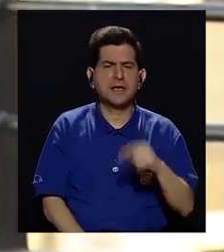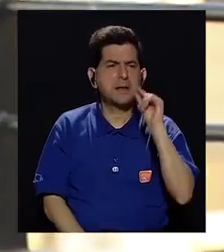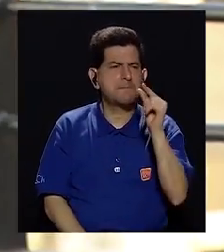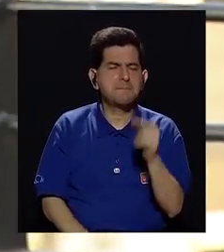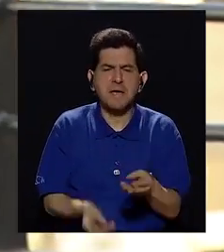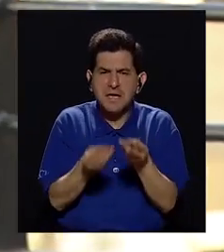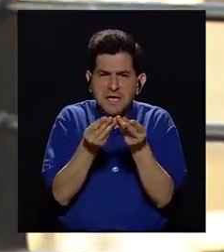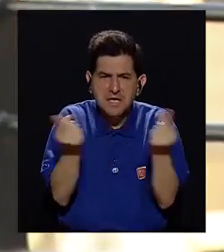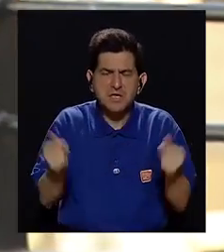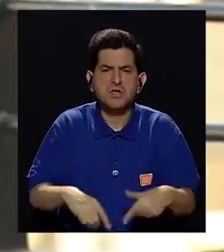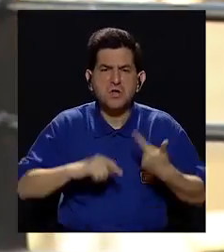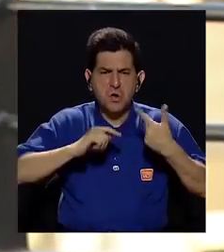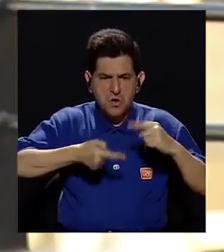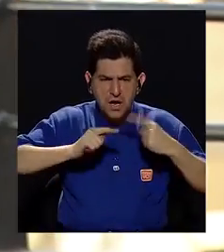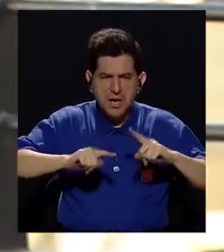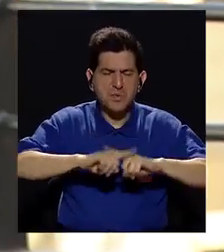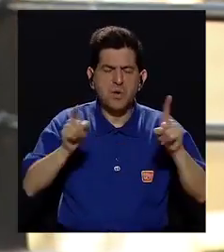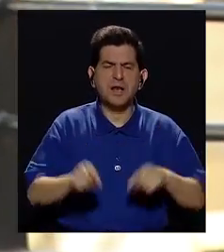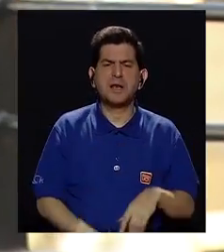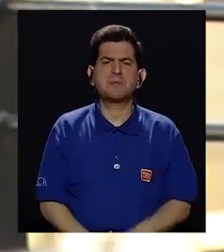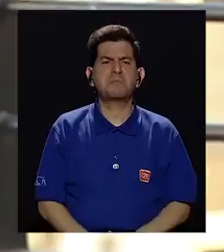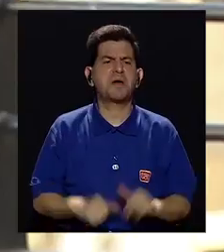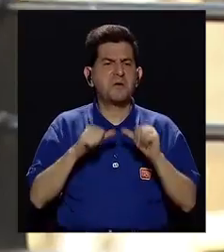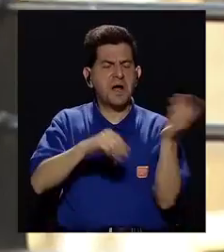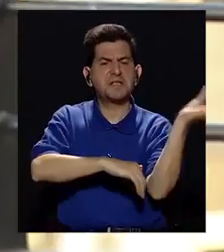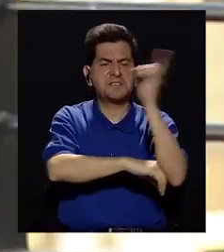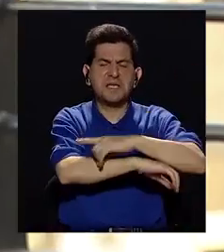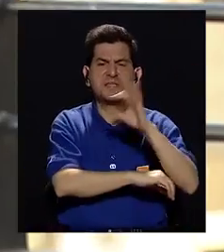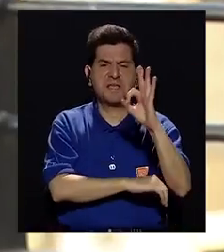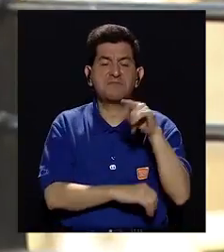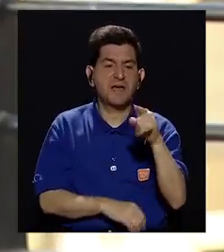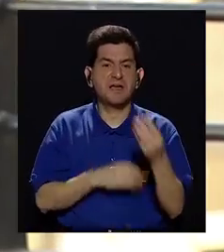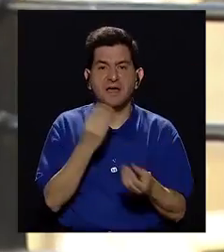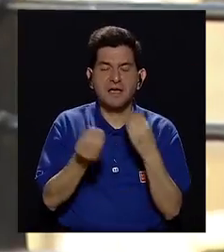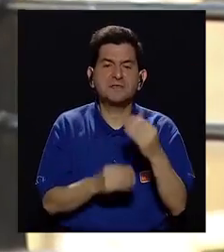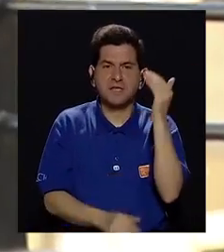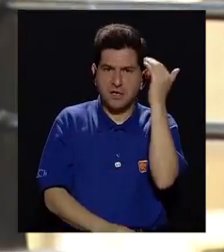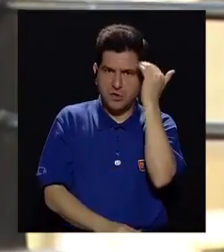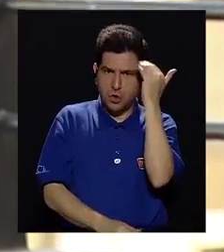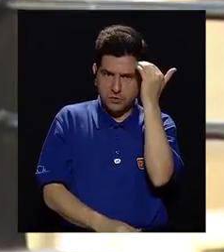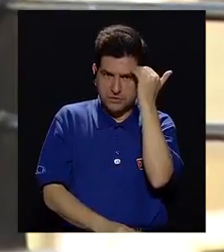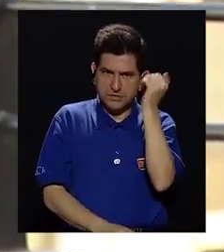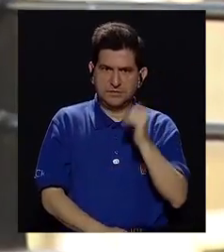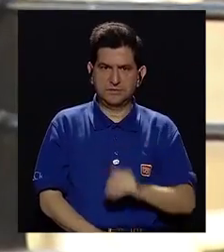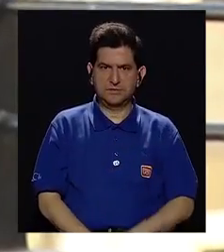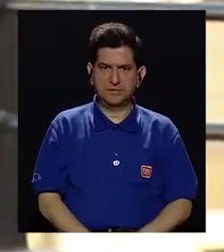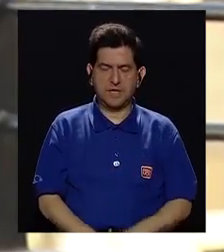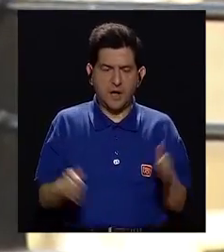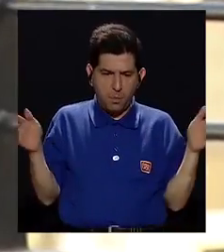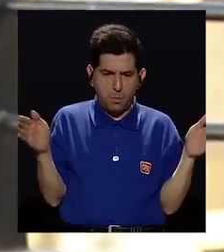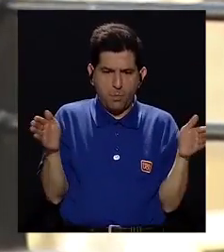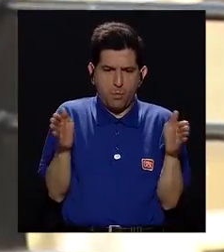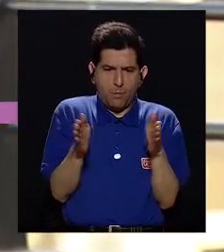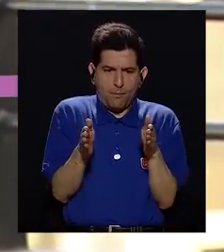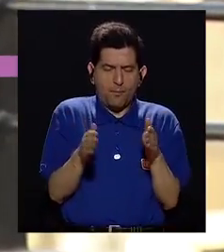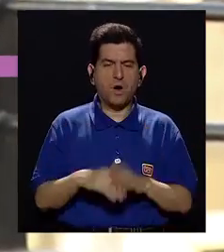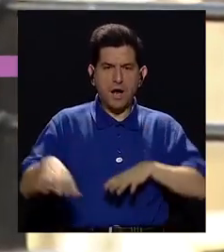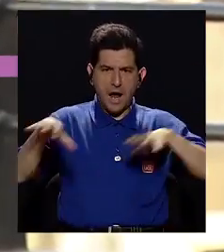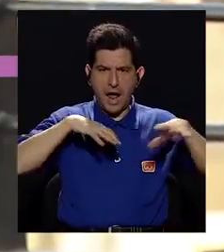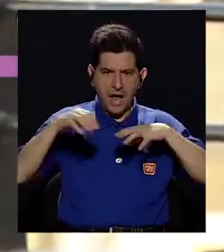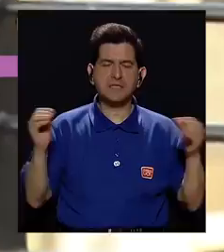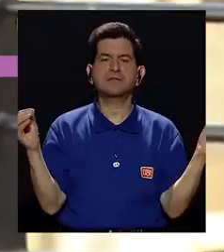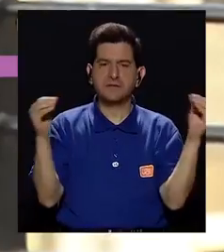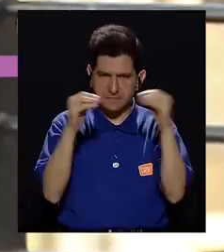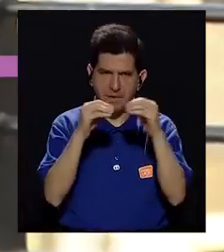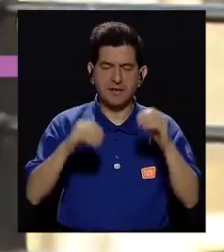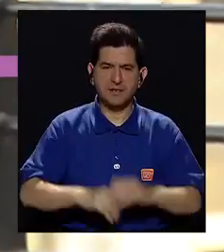desgaste leve, que le duele, pero se le quita solito, al día siguiente está bien, eso es lo que tiene que hacer, es conciencia de que tiene que bajar de peso, si tuviera sobrepeso,